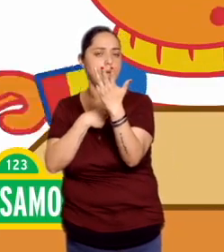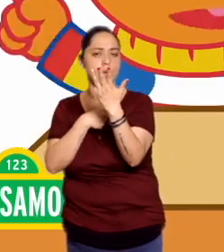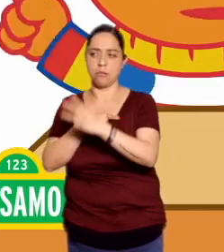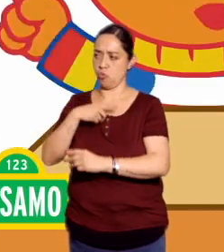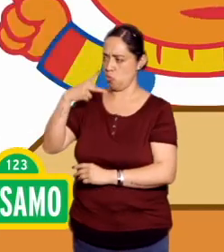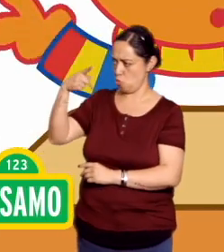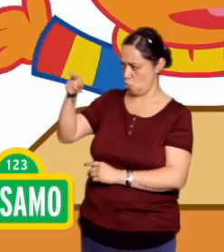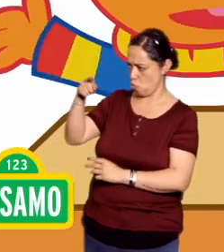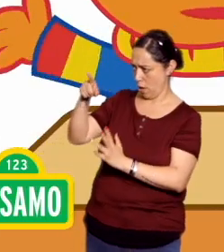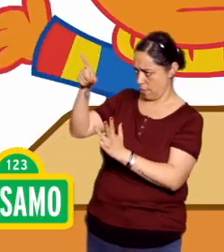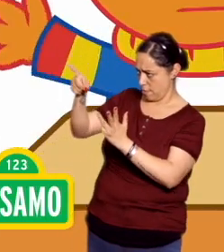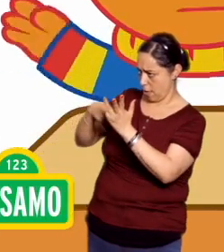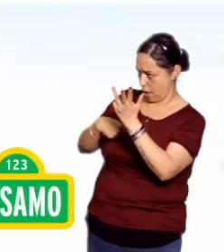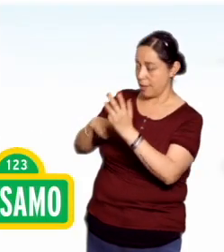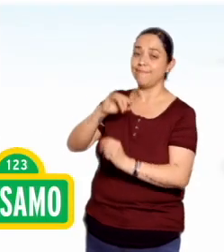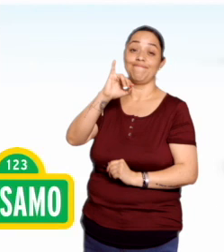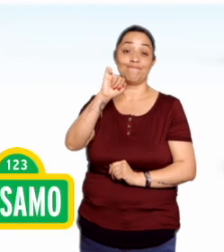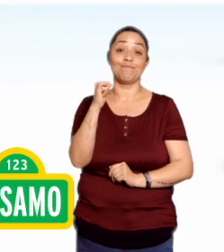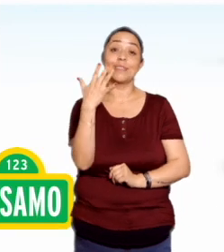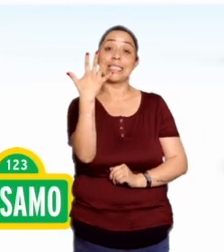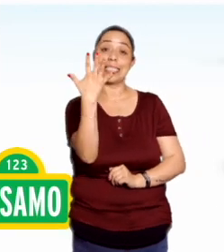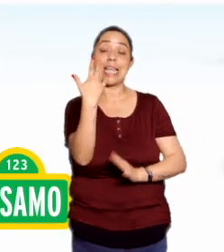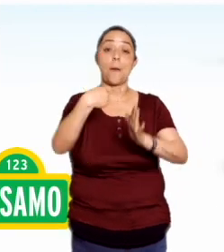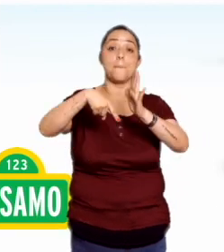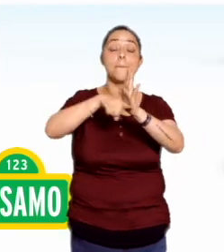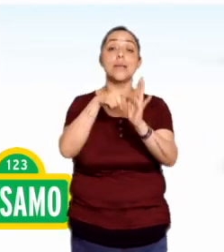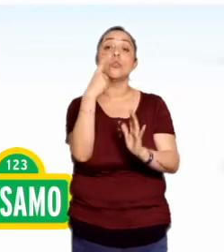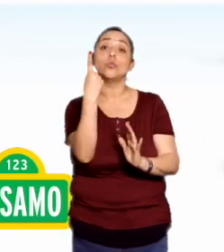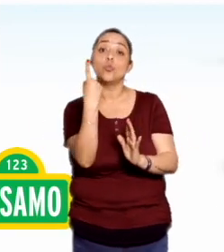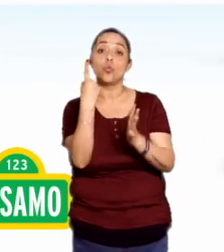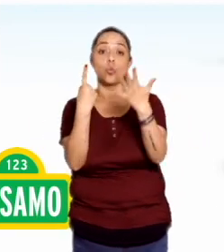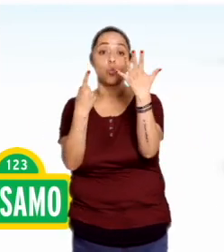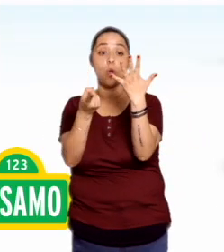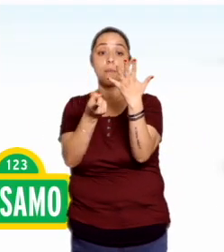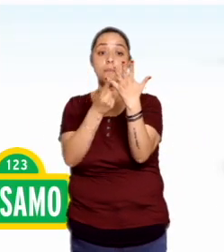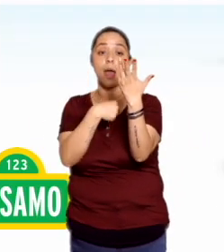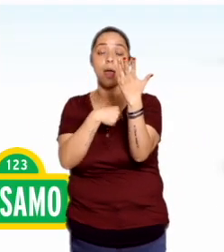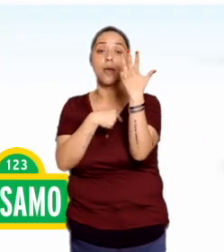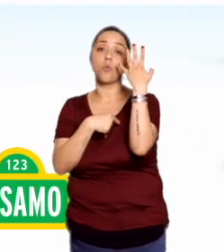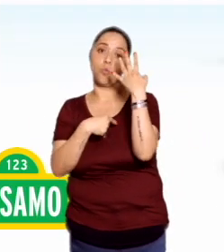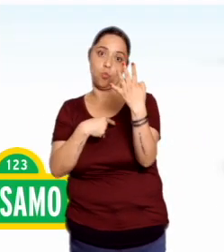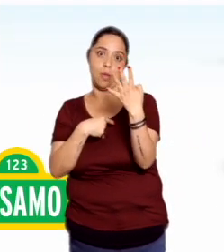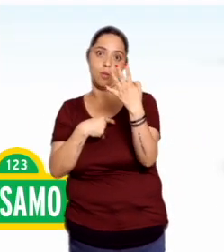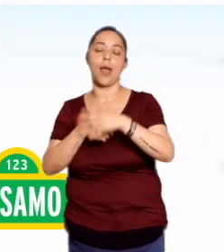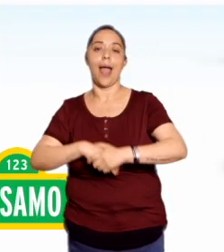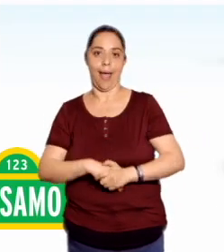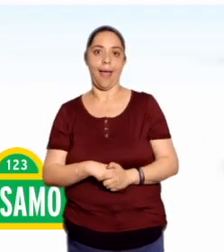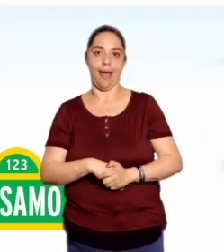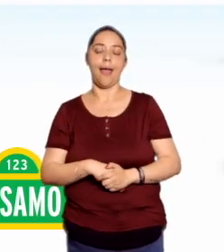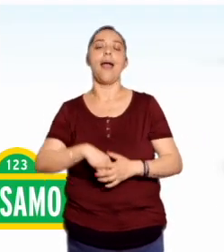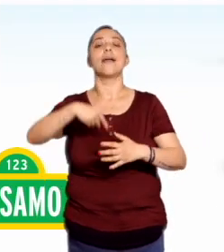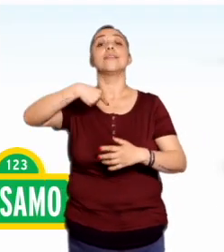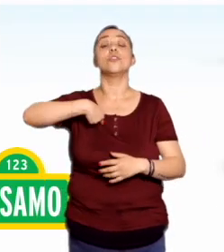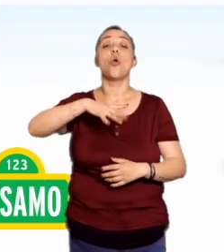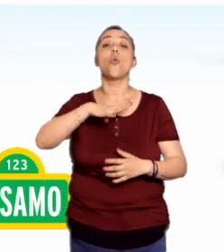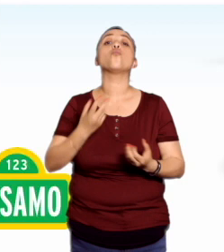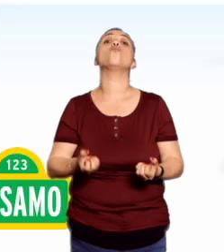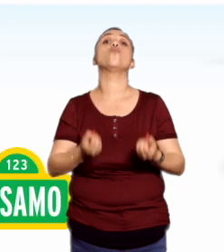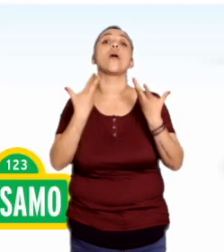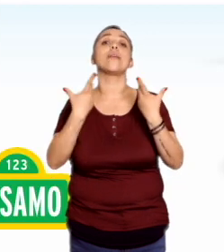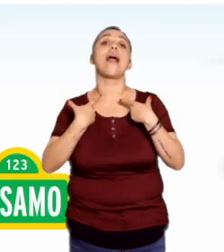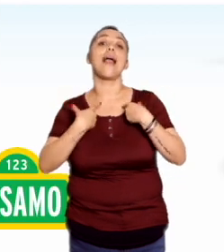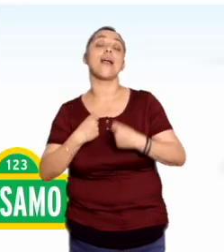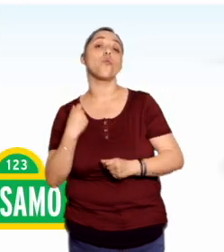de quitar una camisa de tu pila? Sí, y 5 menos 1 es igual a 4. Así que en total tengo